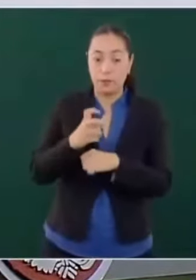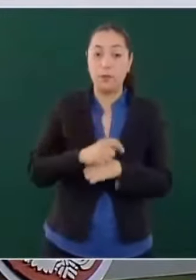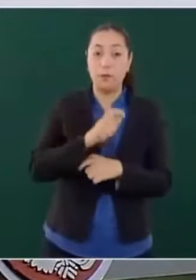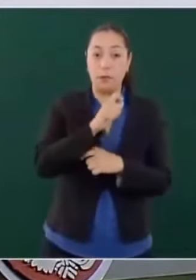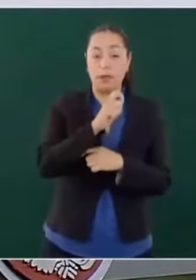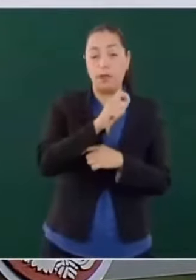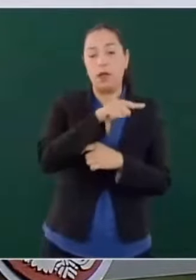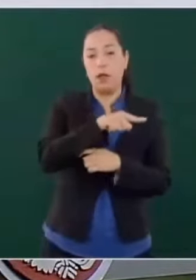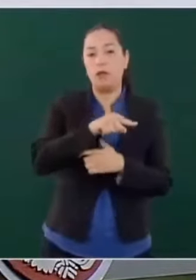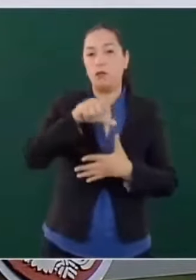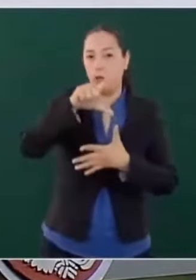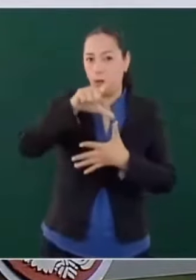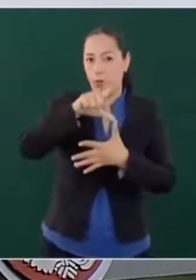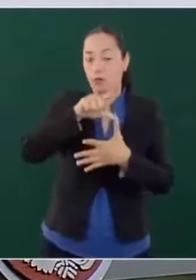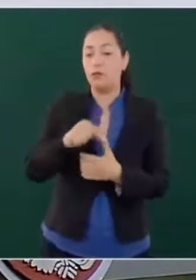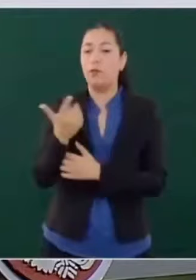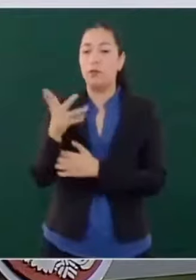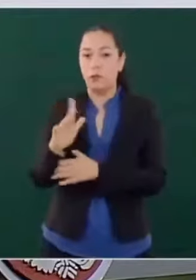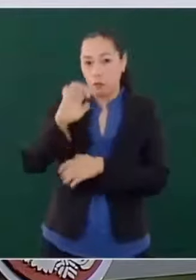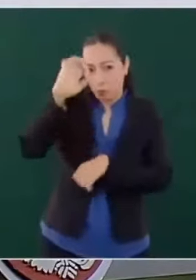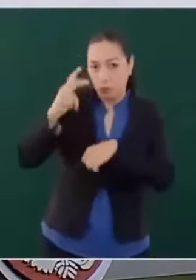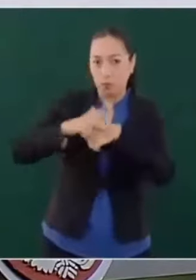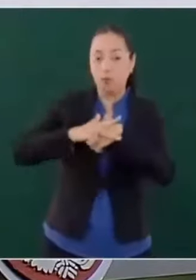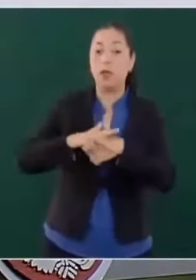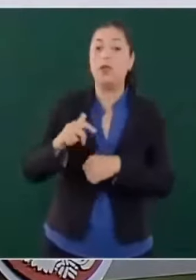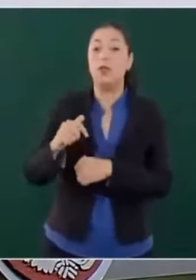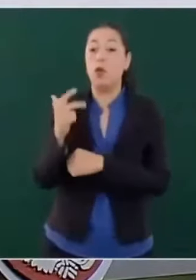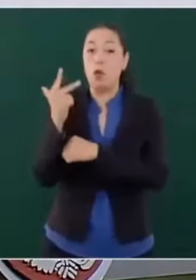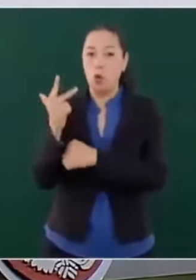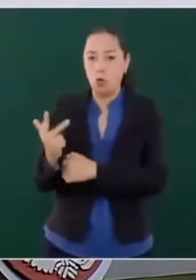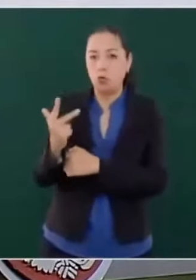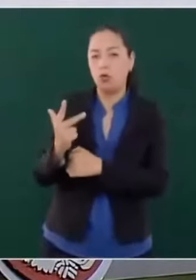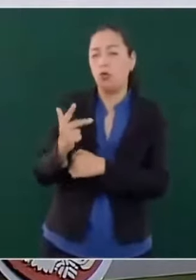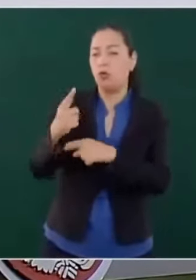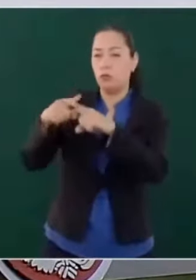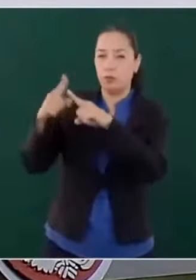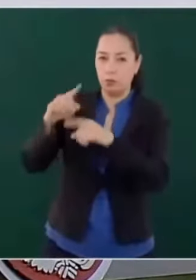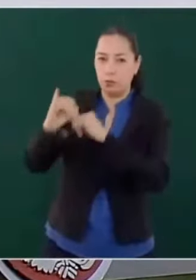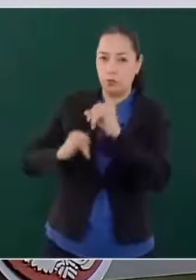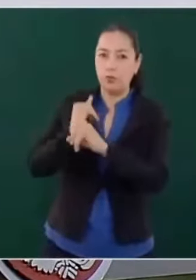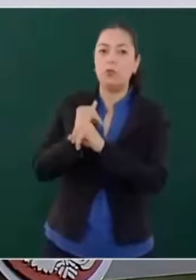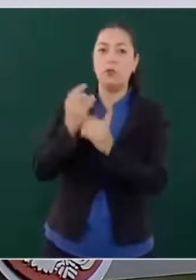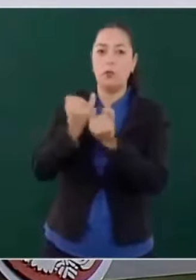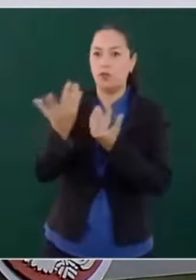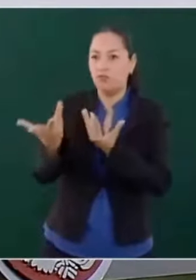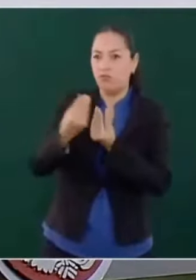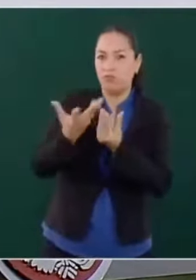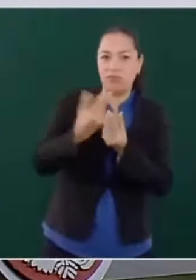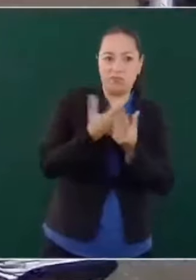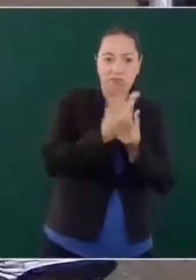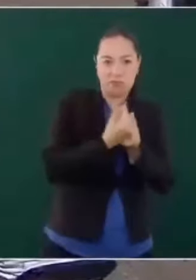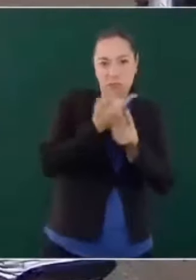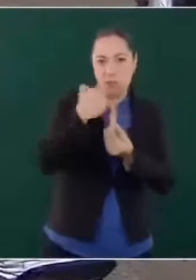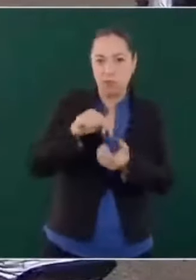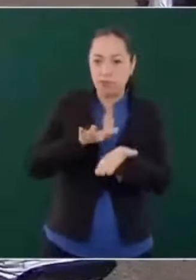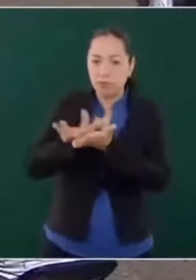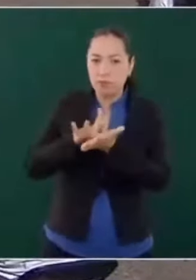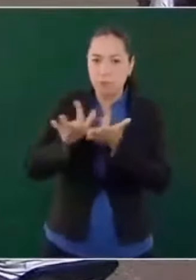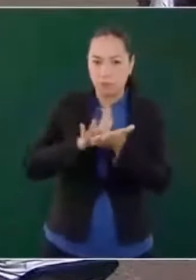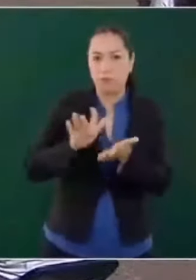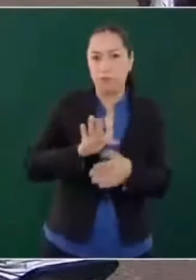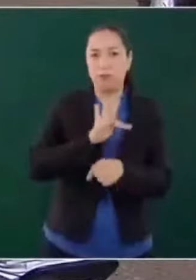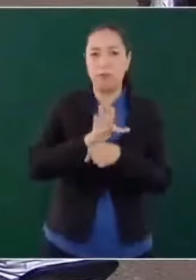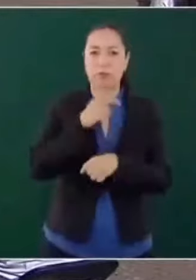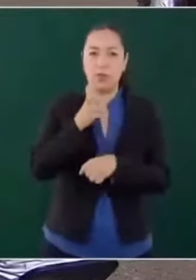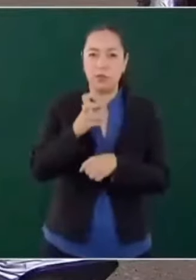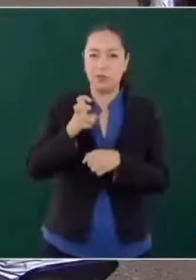América Latina, 10 de Europa y 8 organismos internacionales. Se ha sumado uno de ellos en la última hora, y hay que